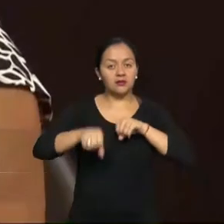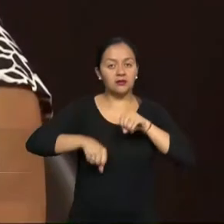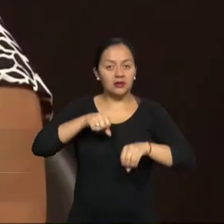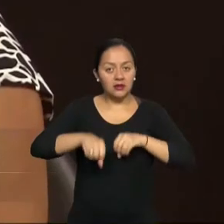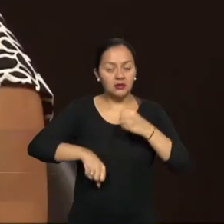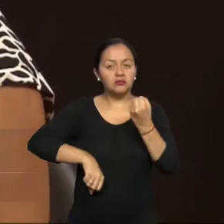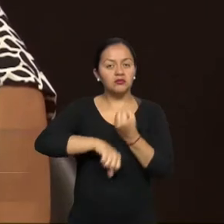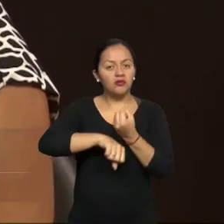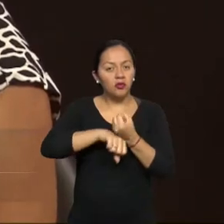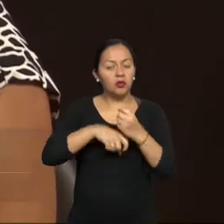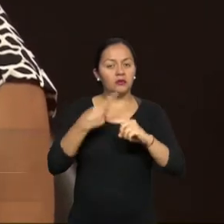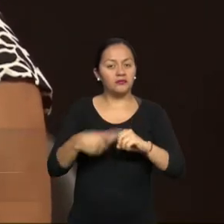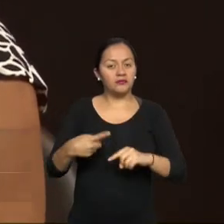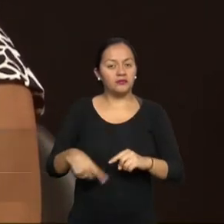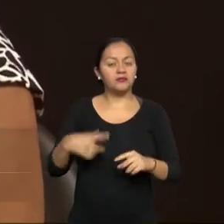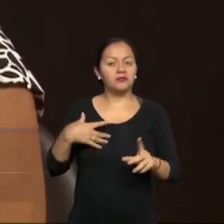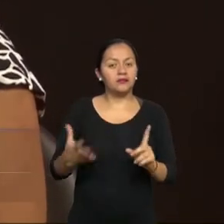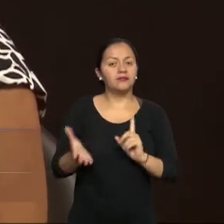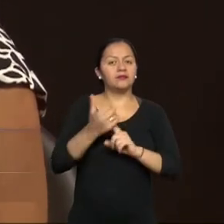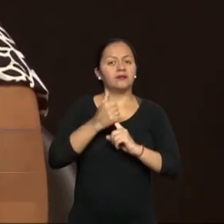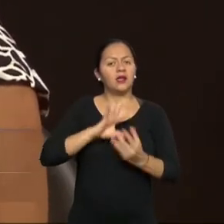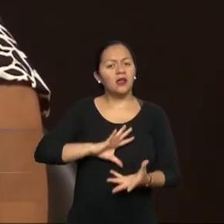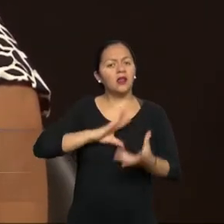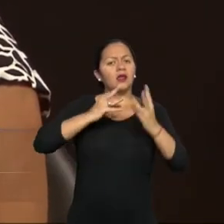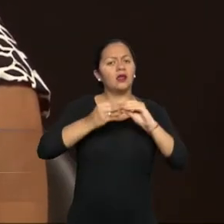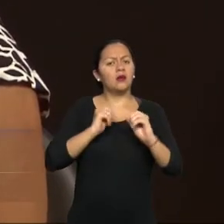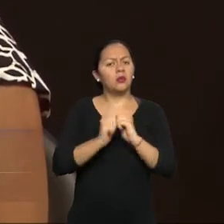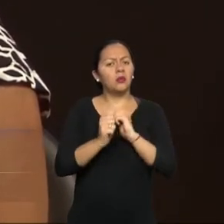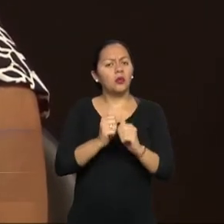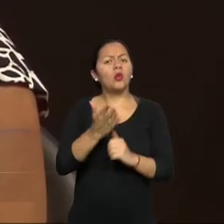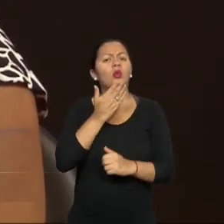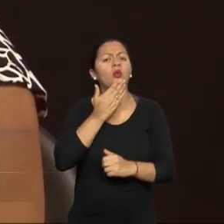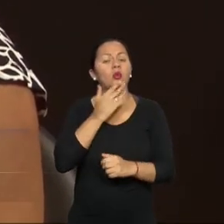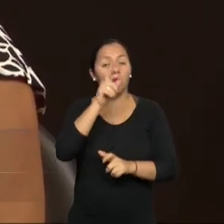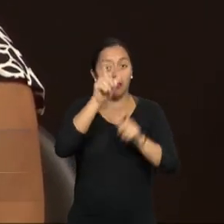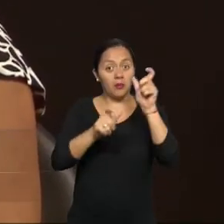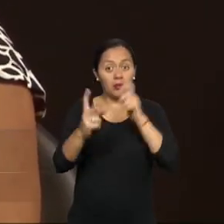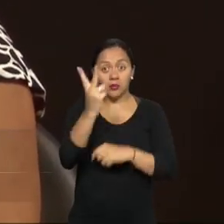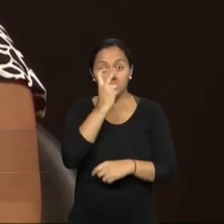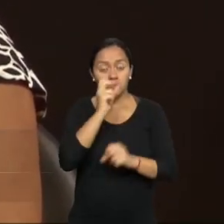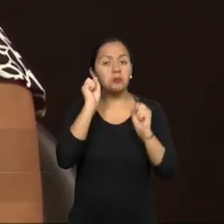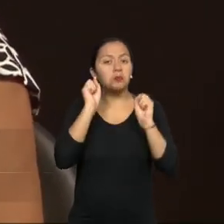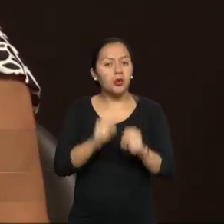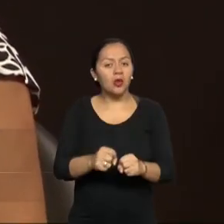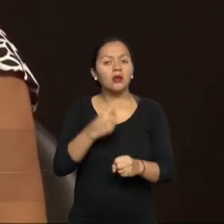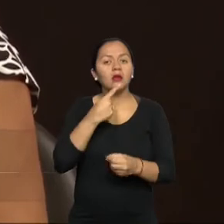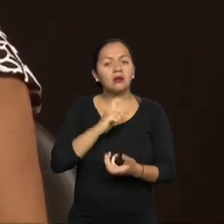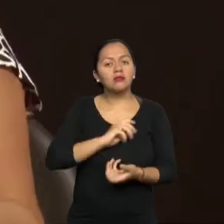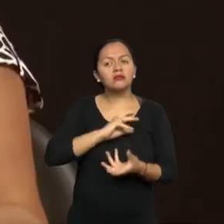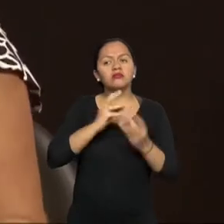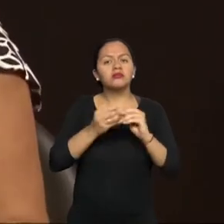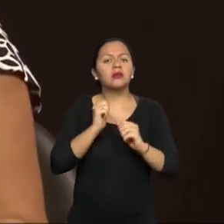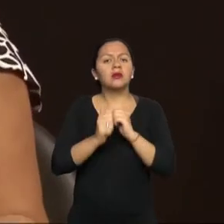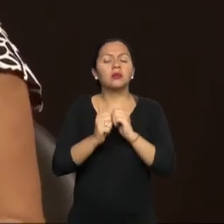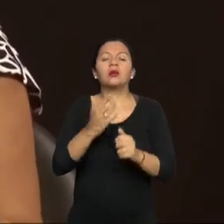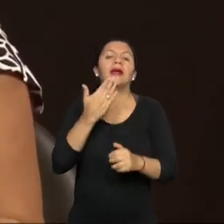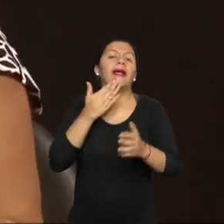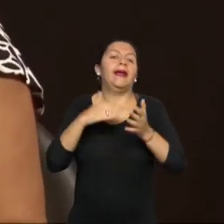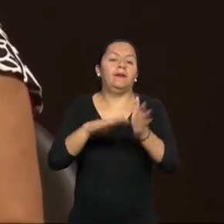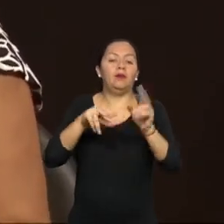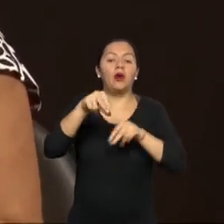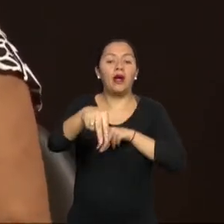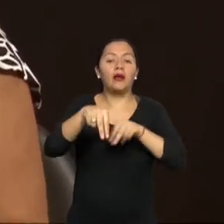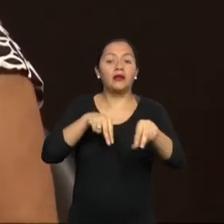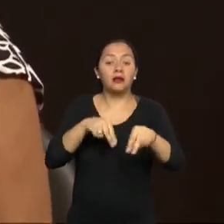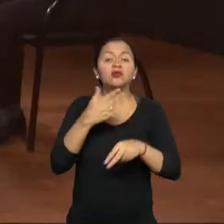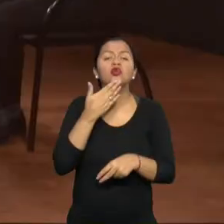como el fútbol. ¿Cómo es lo que se logra hacer el deporte adaptado para que las personas con discapacidad visual puedan realizar este tipo de deportes? Por ejemplo, el ajedrez, el